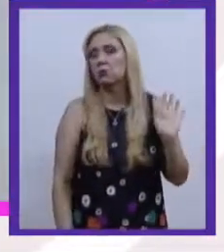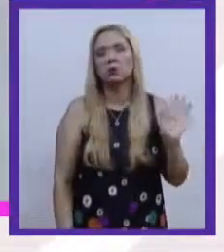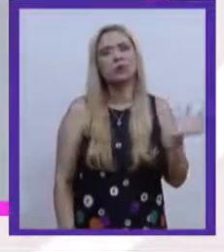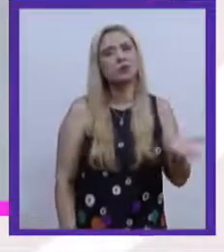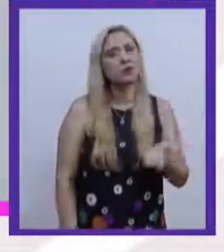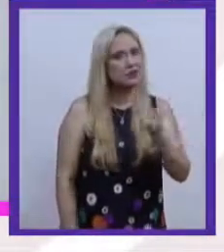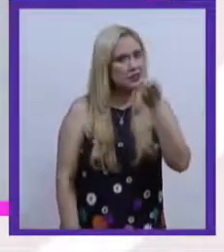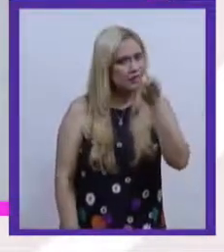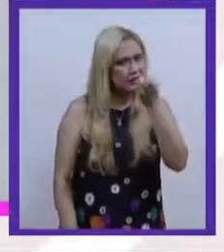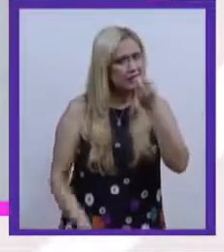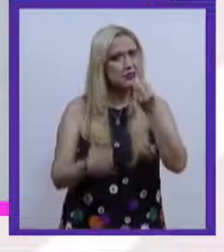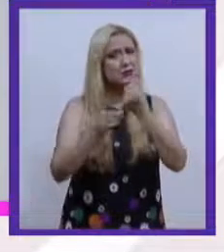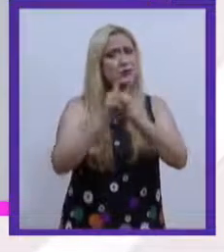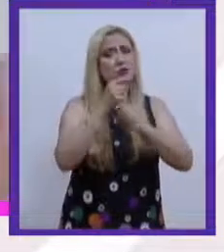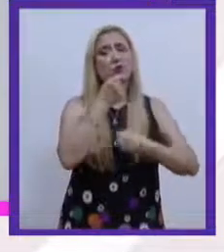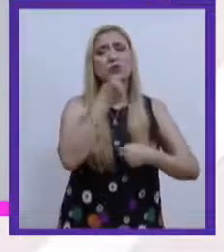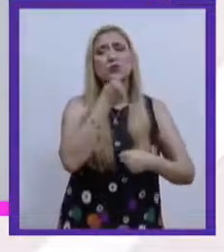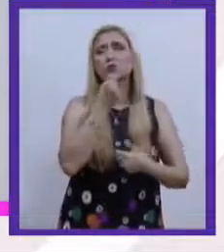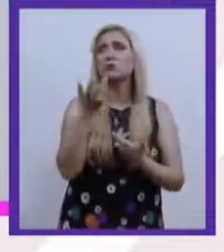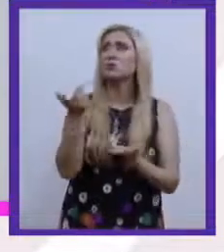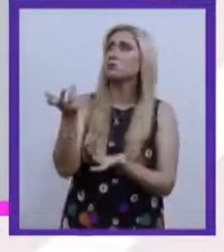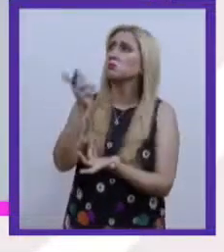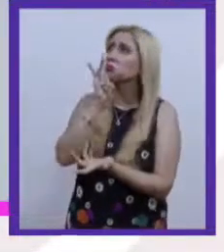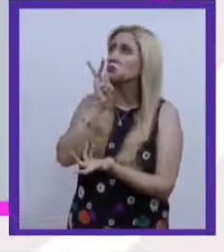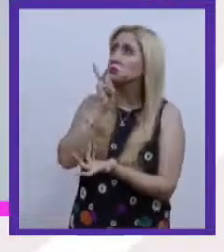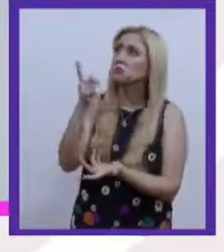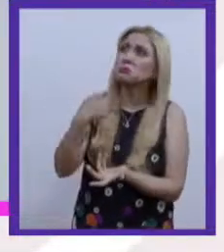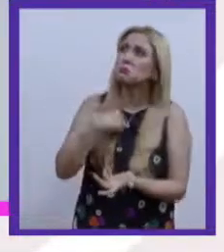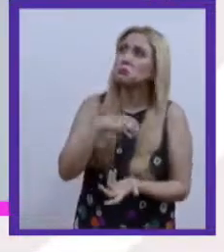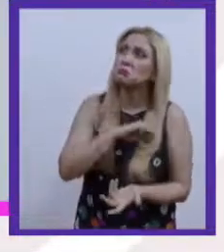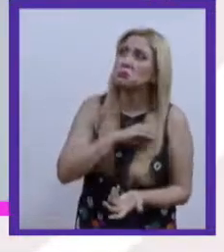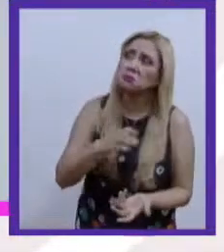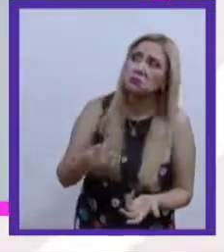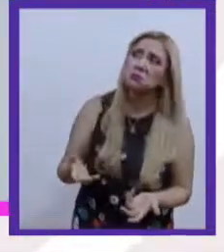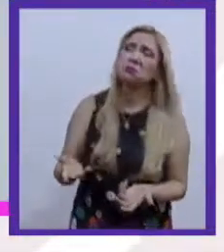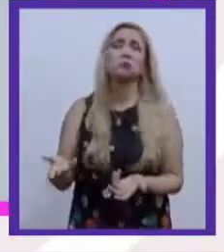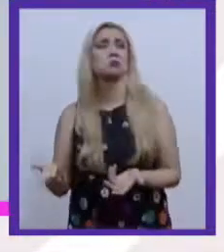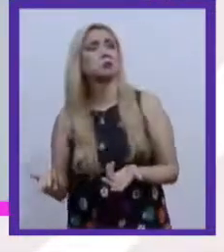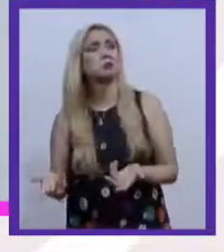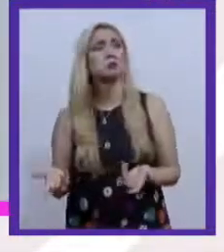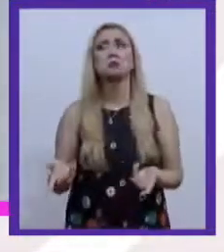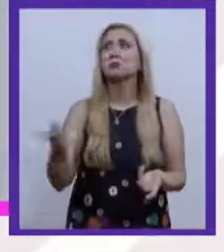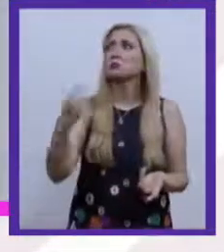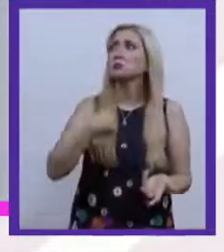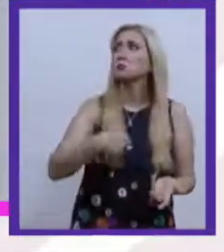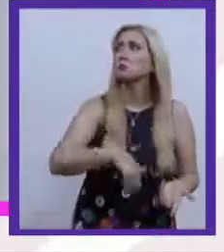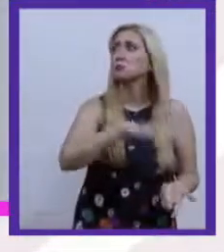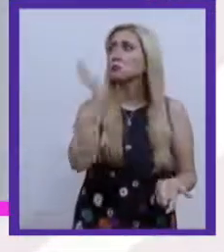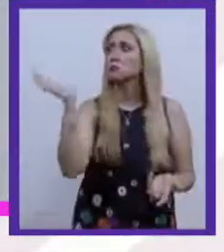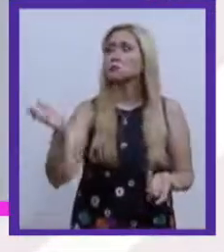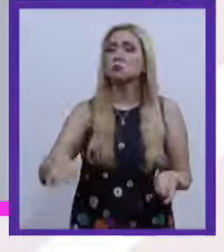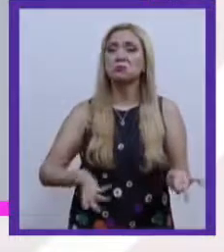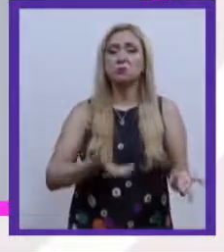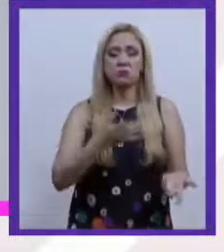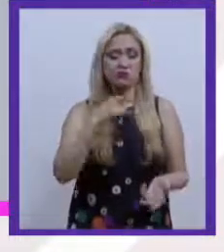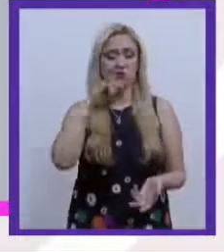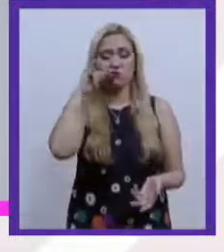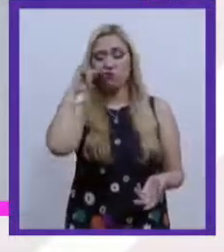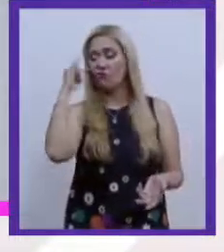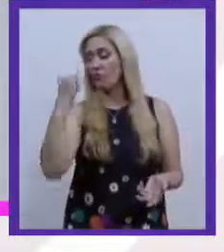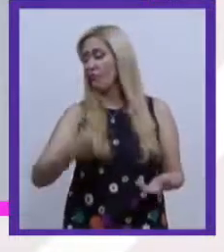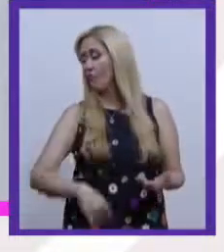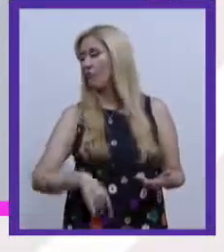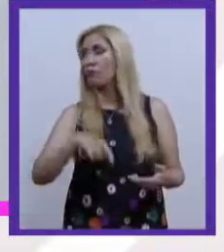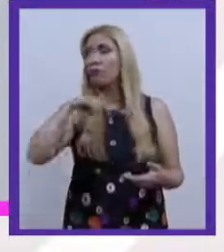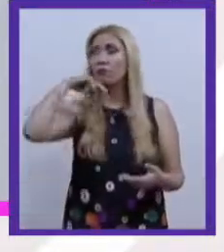consecuencias terribles para los niños y niñas y finalmente para los adultos en términos de ese alejamiento, ese desprecio, ¿no?,